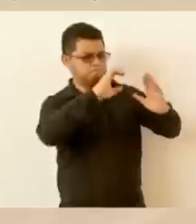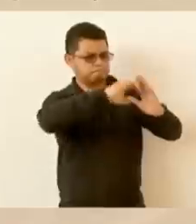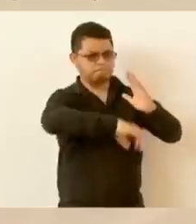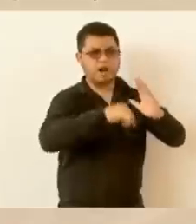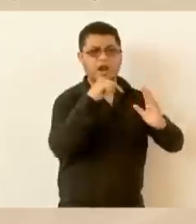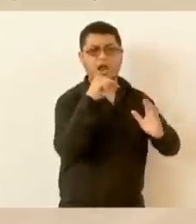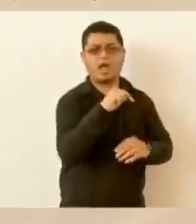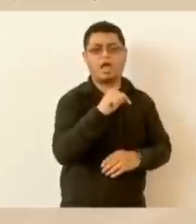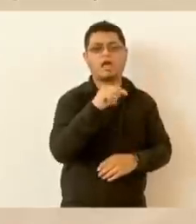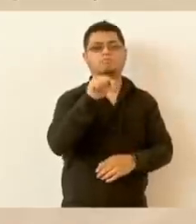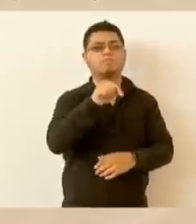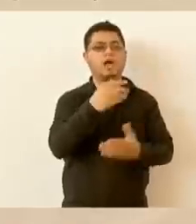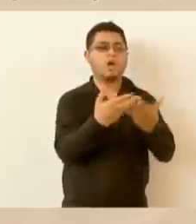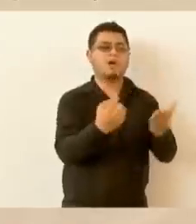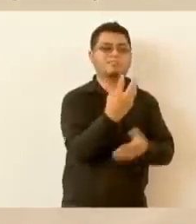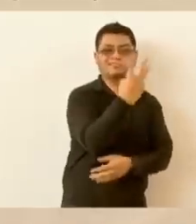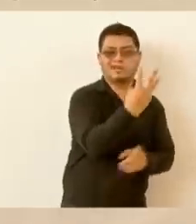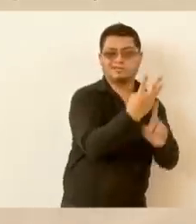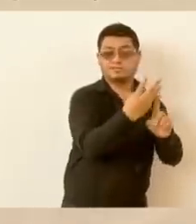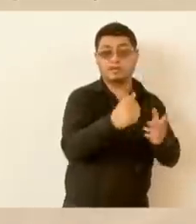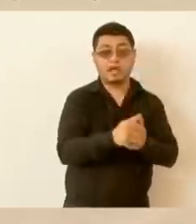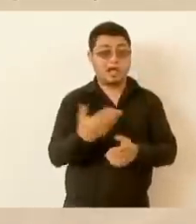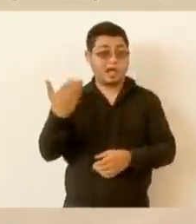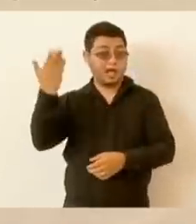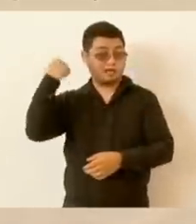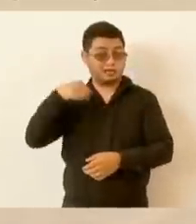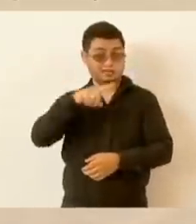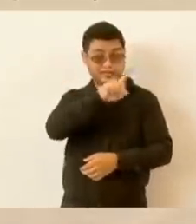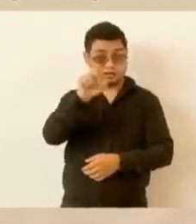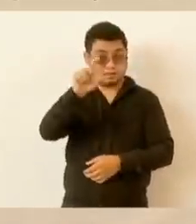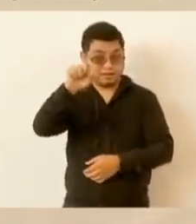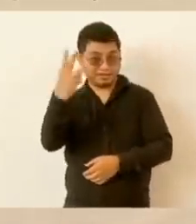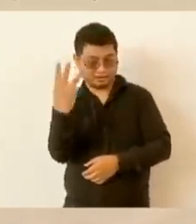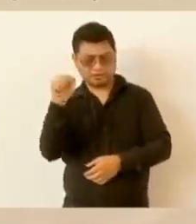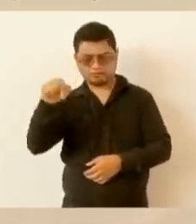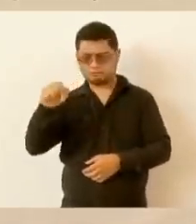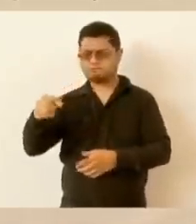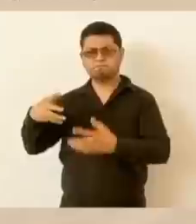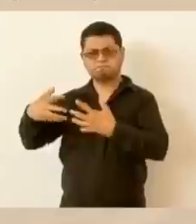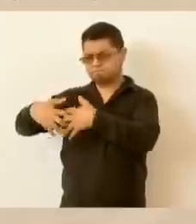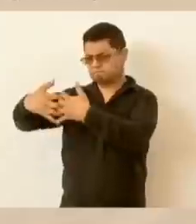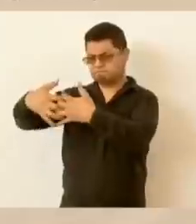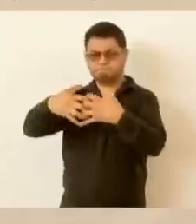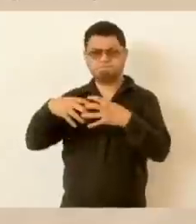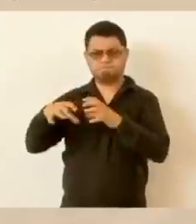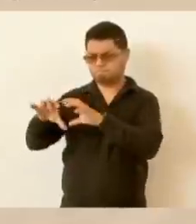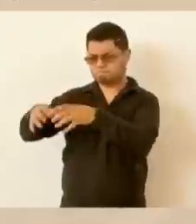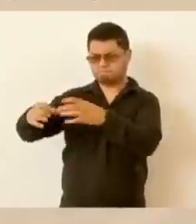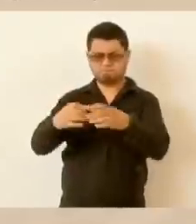operando 3. Teníamos 123 equipos trabajando en la obra, hoy están trabajando